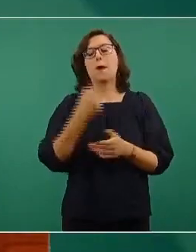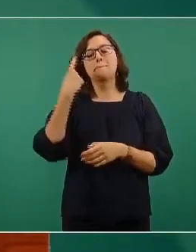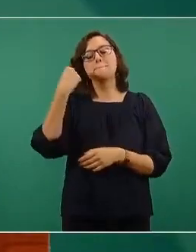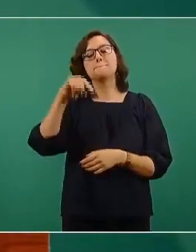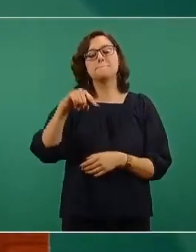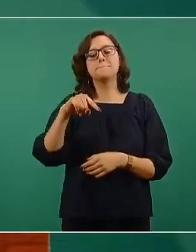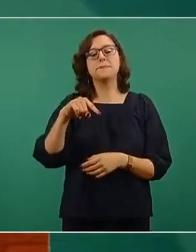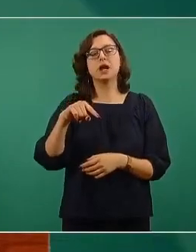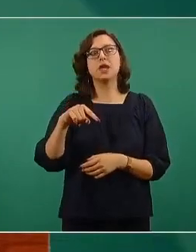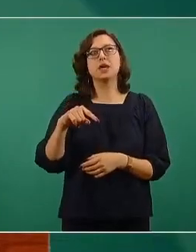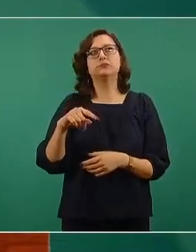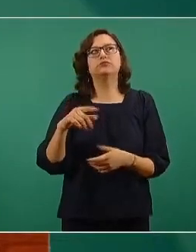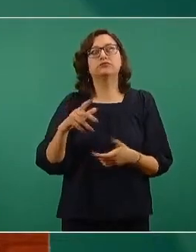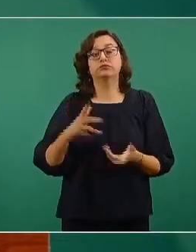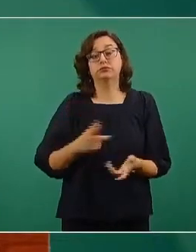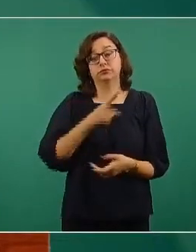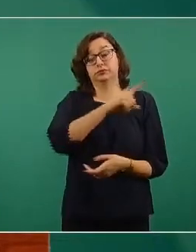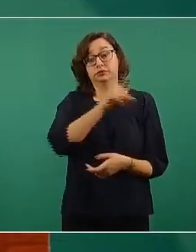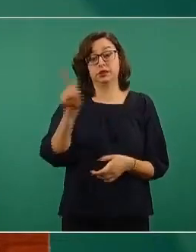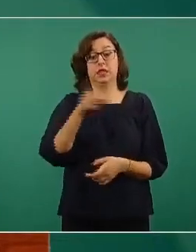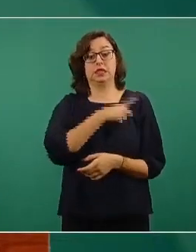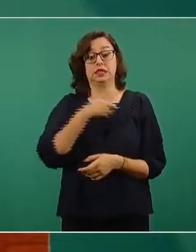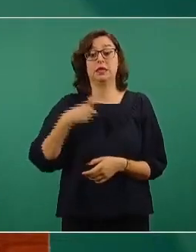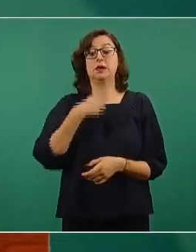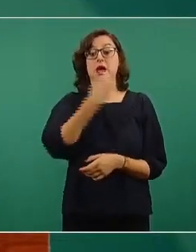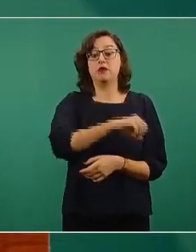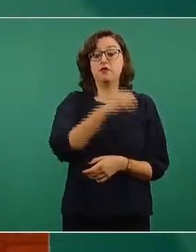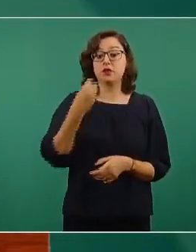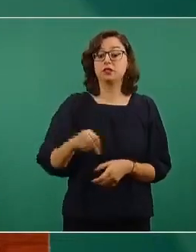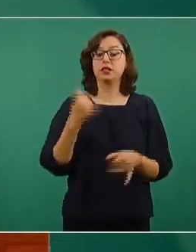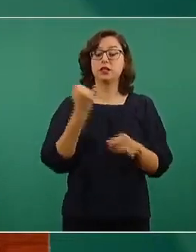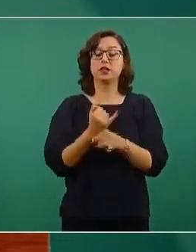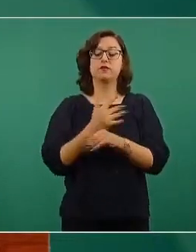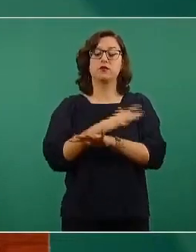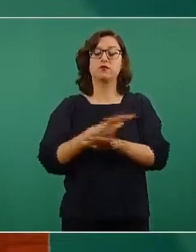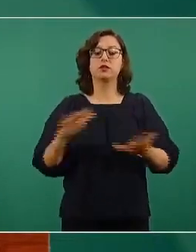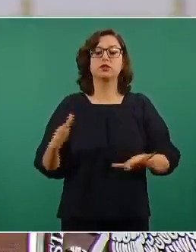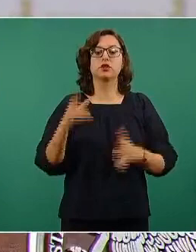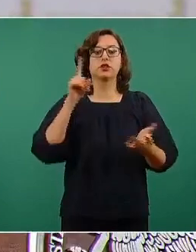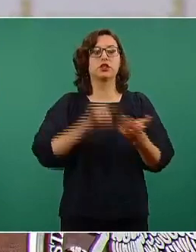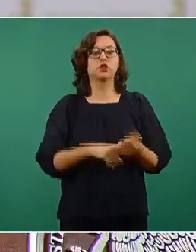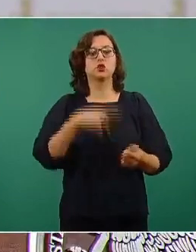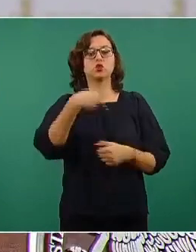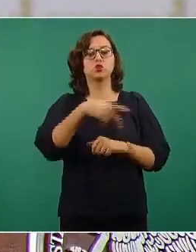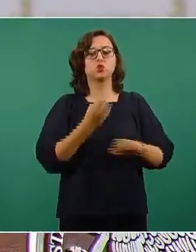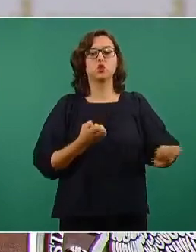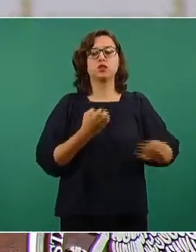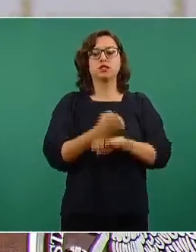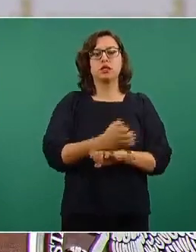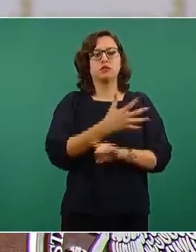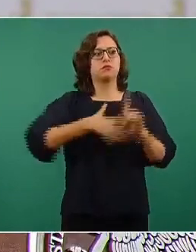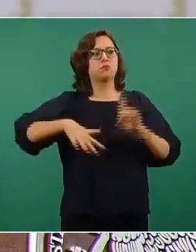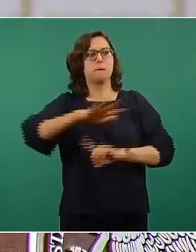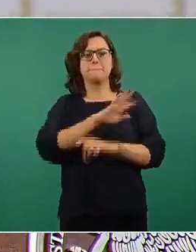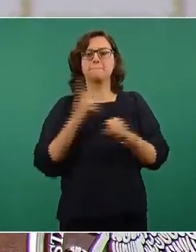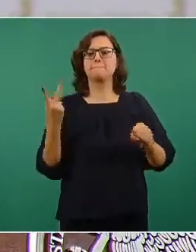puedan, y tienen la obligación de hacerlo, rendir un informe sobre el estado que guardan todas estas